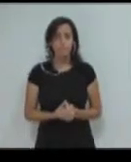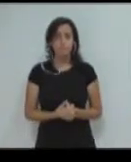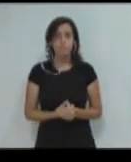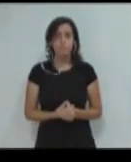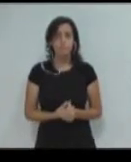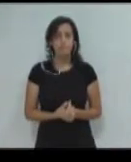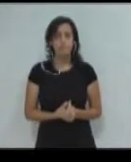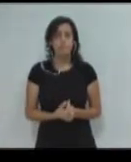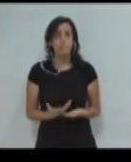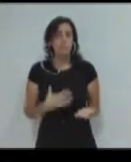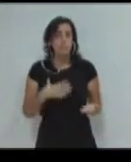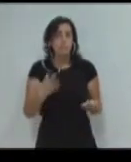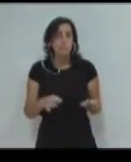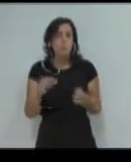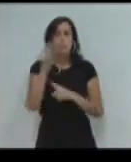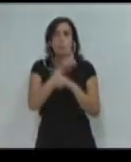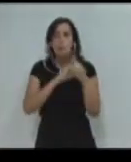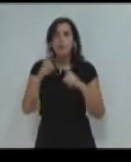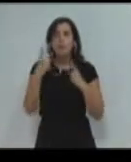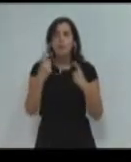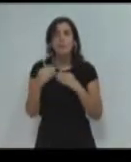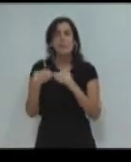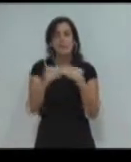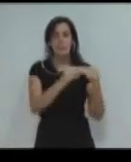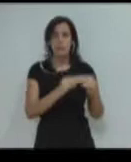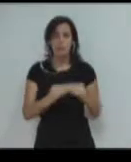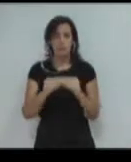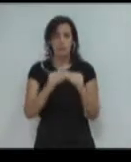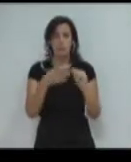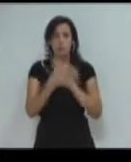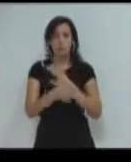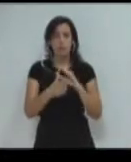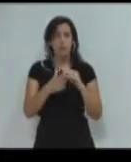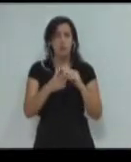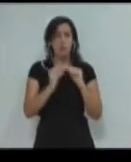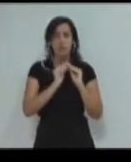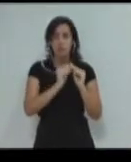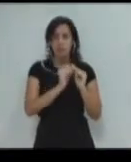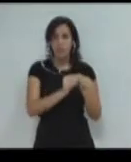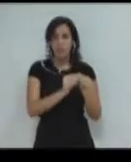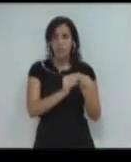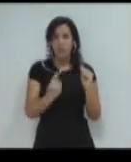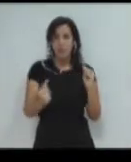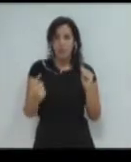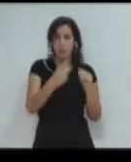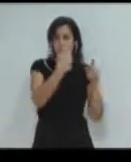Quizás es un problema de estandarización. Cada fabricante va por su sitio